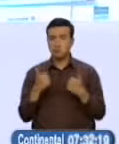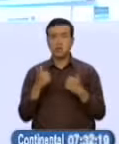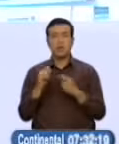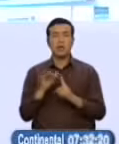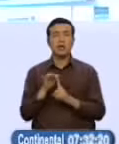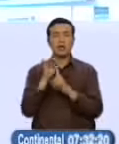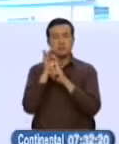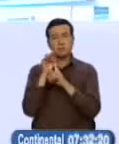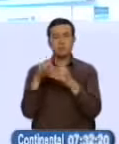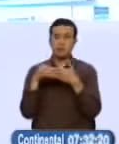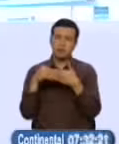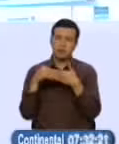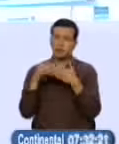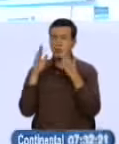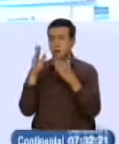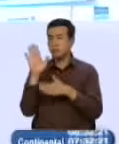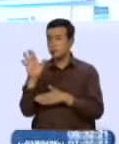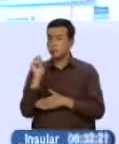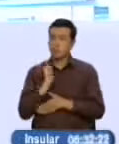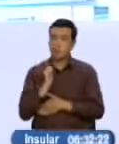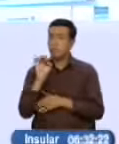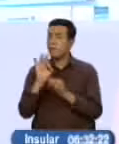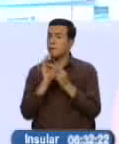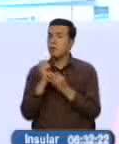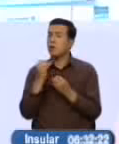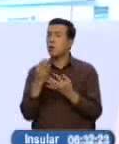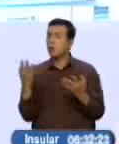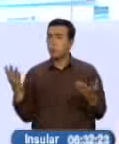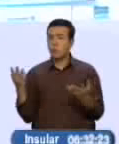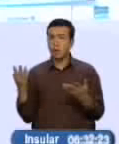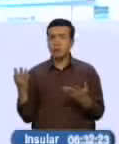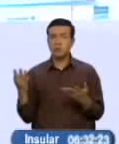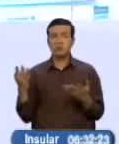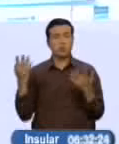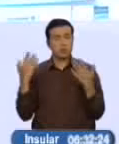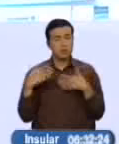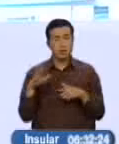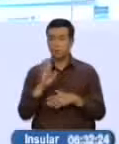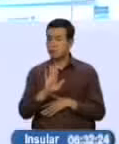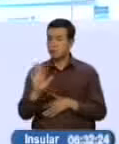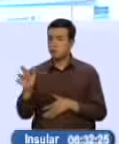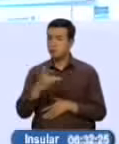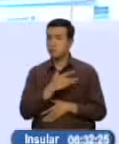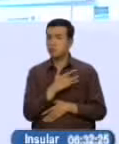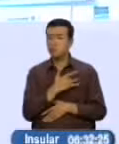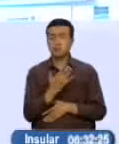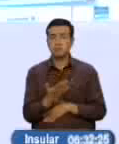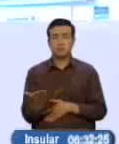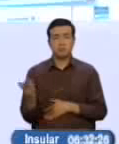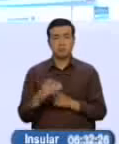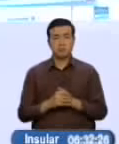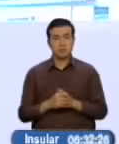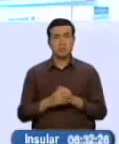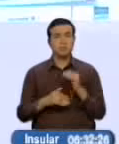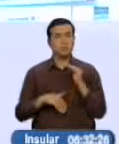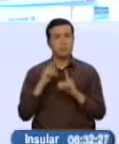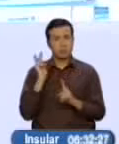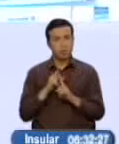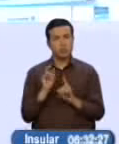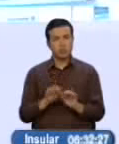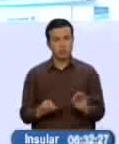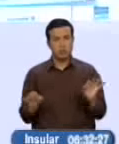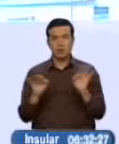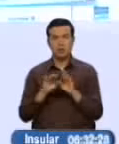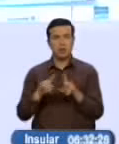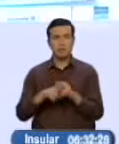especial, flexible según los ingresos familiares. De tal manera que ese fue para nosotros el marco en el que